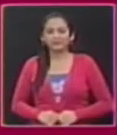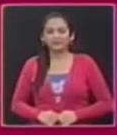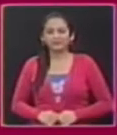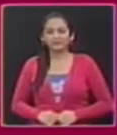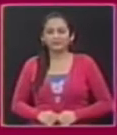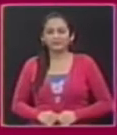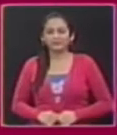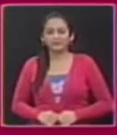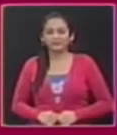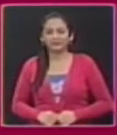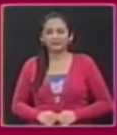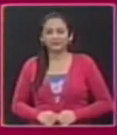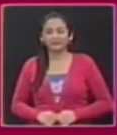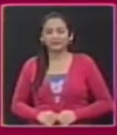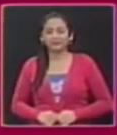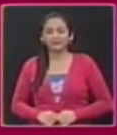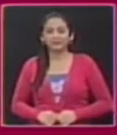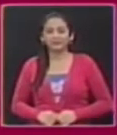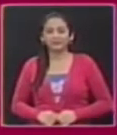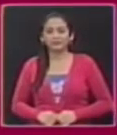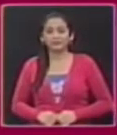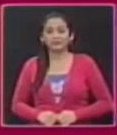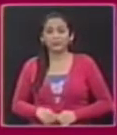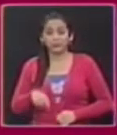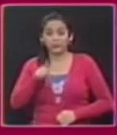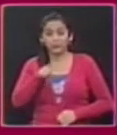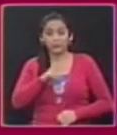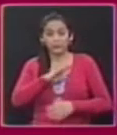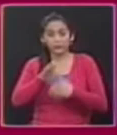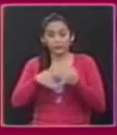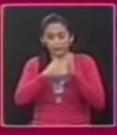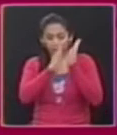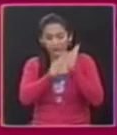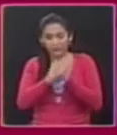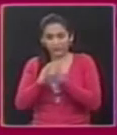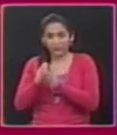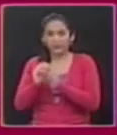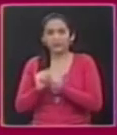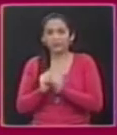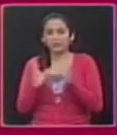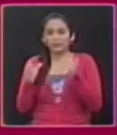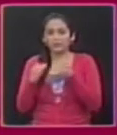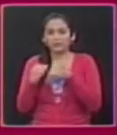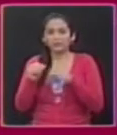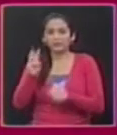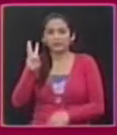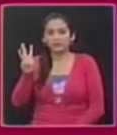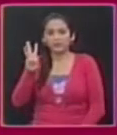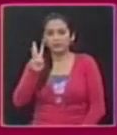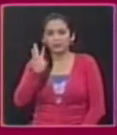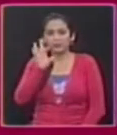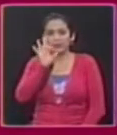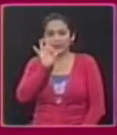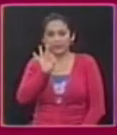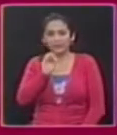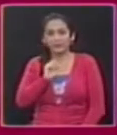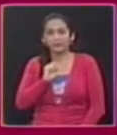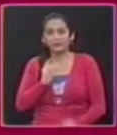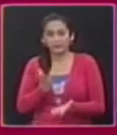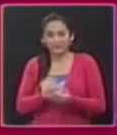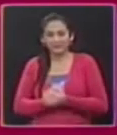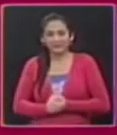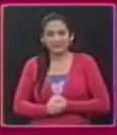programa. Este evento, Juan Carlos, es organizado por WWF, por Plataforma Ecuador Forestal, OIT,